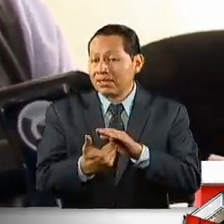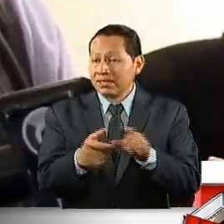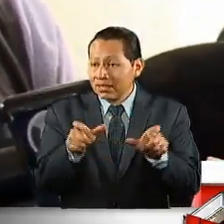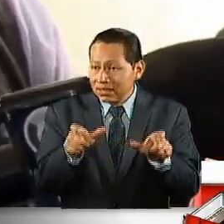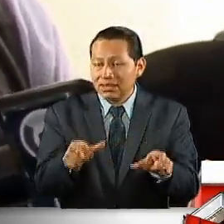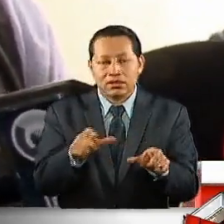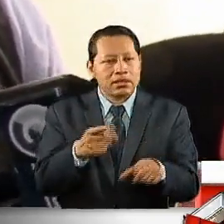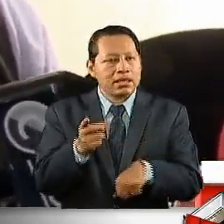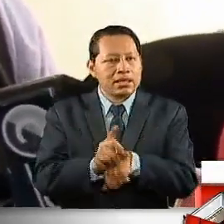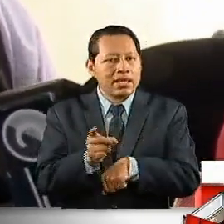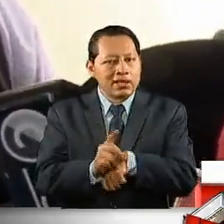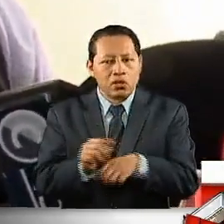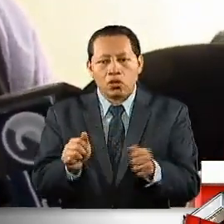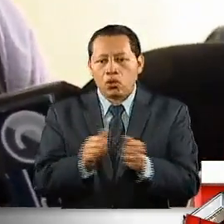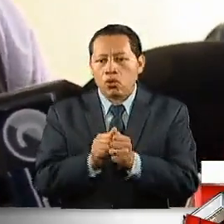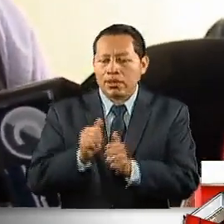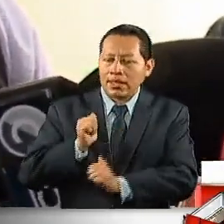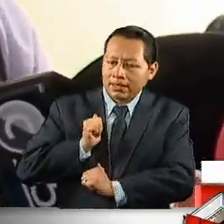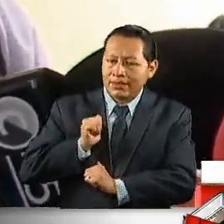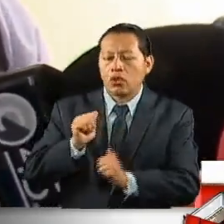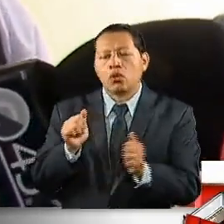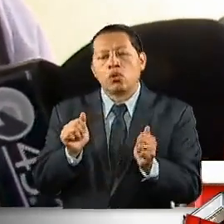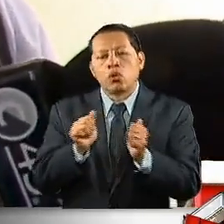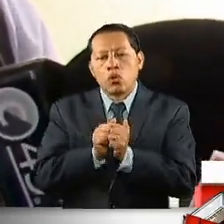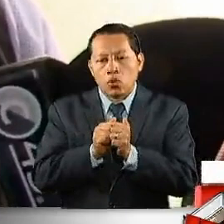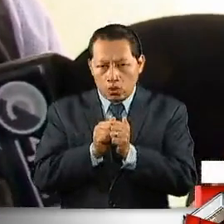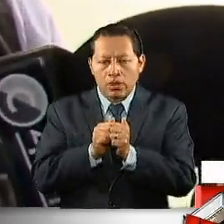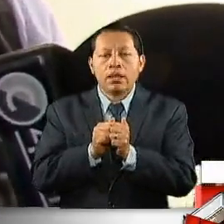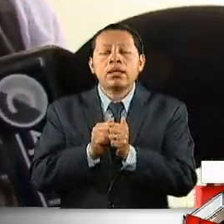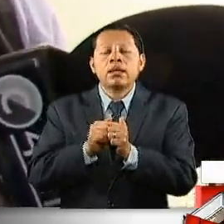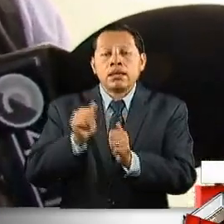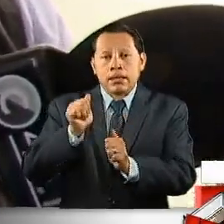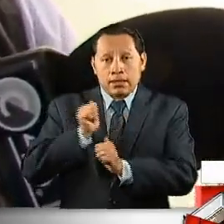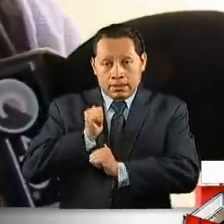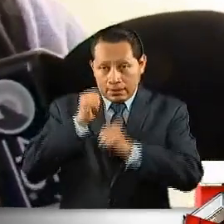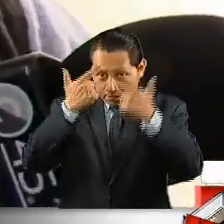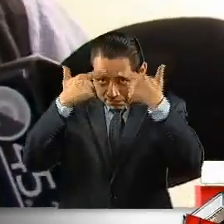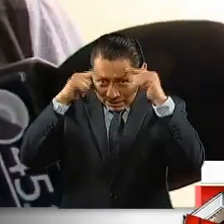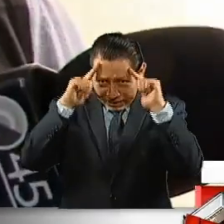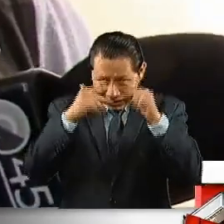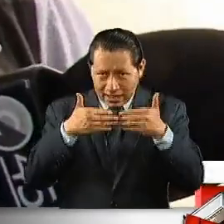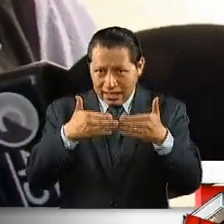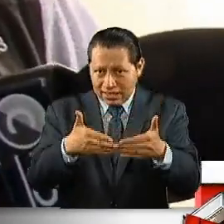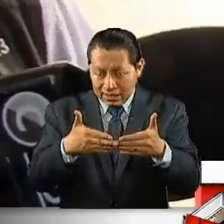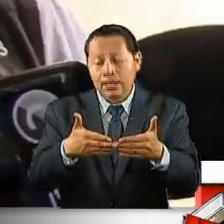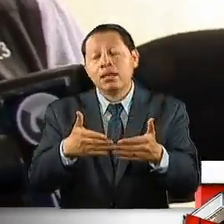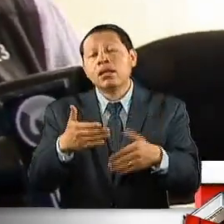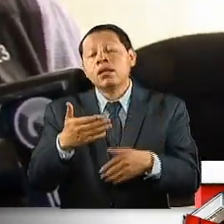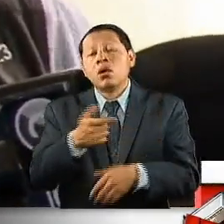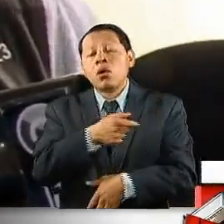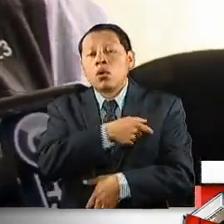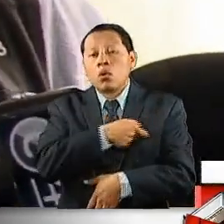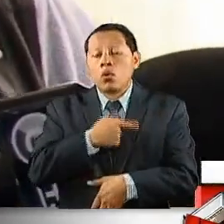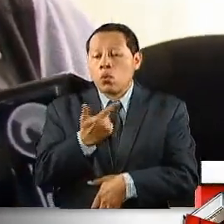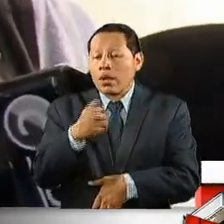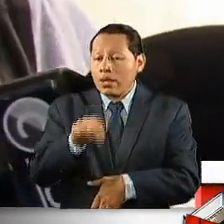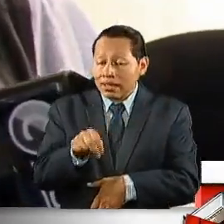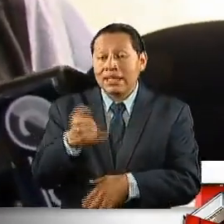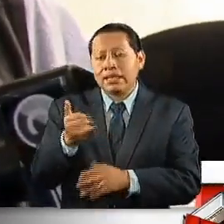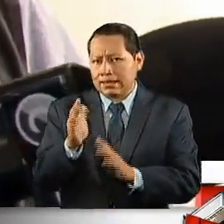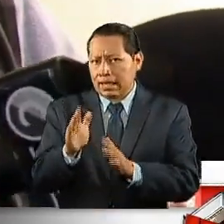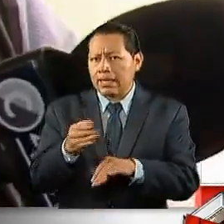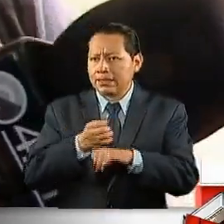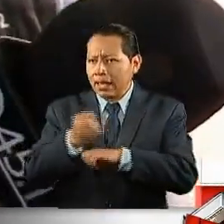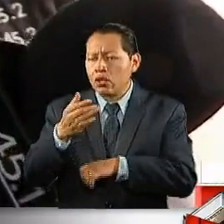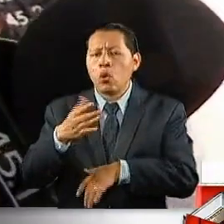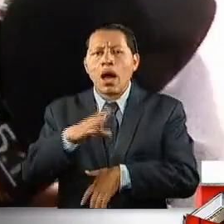días, con el Ejército, con la Marina, con la Guardia Nacional y ahora con la Guardia Estatal, que está recientemente constituida en el Estado,